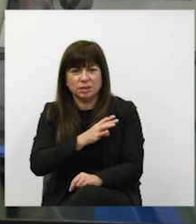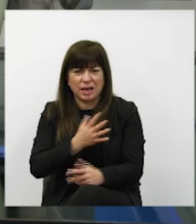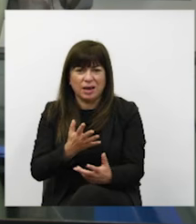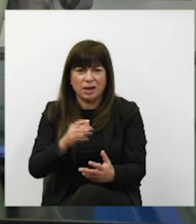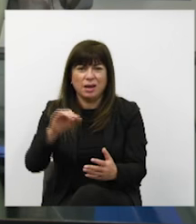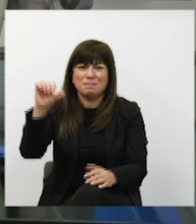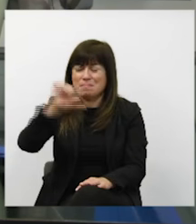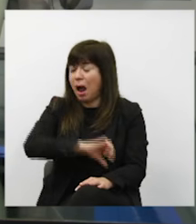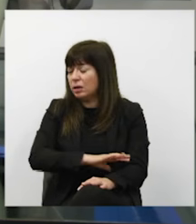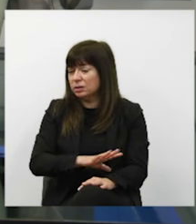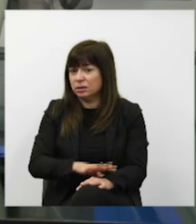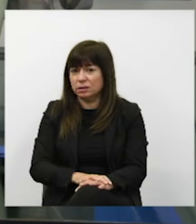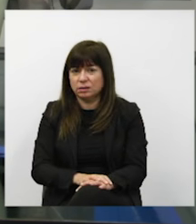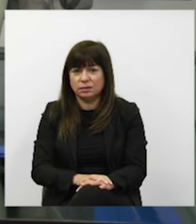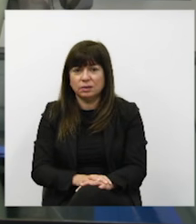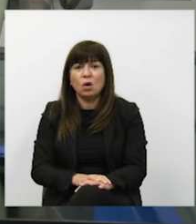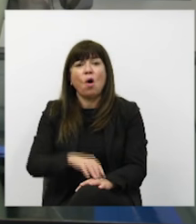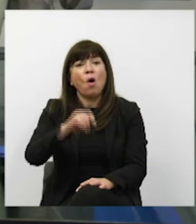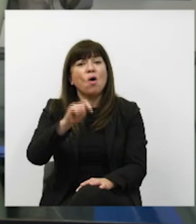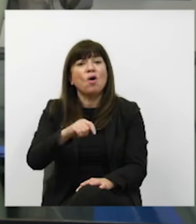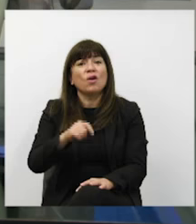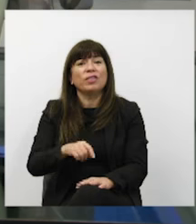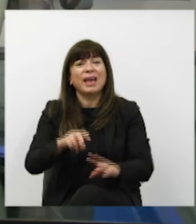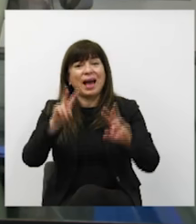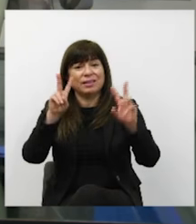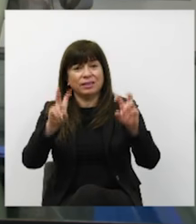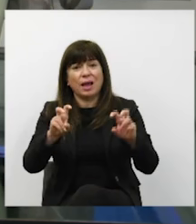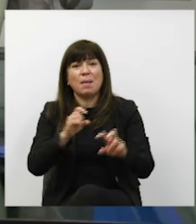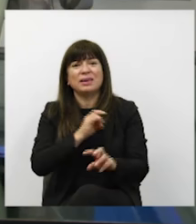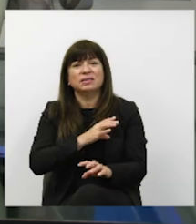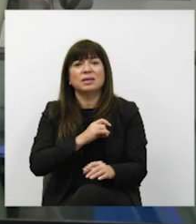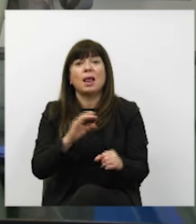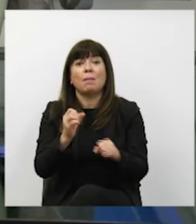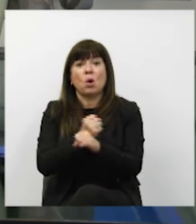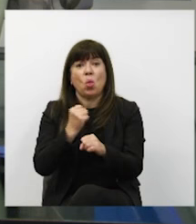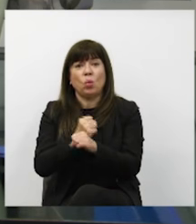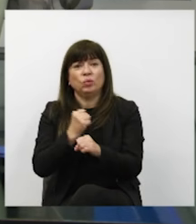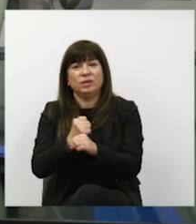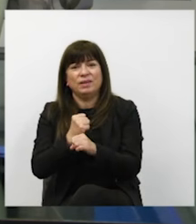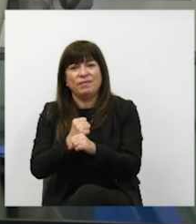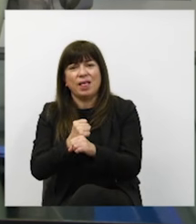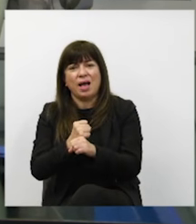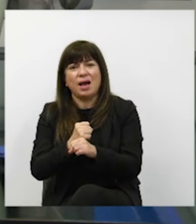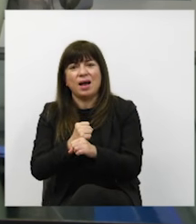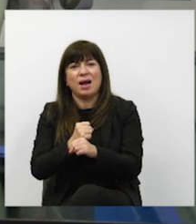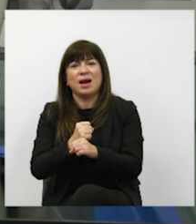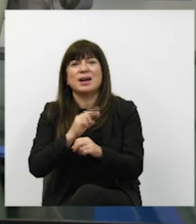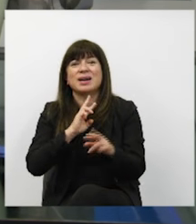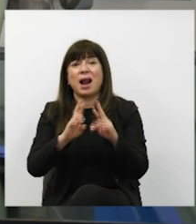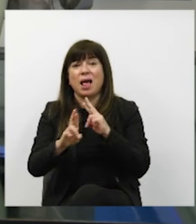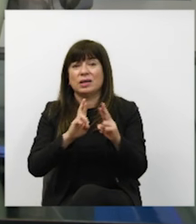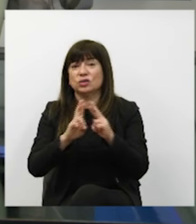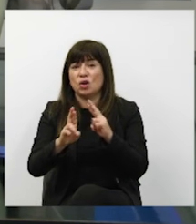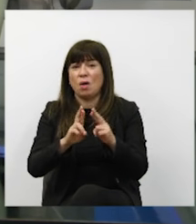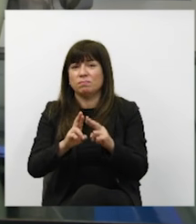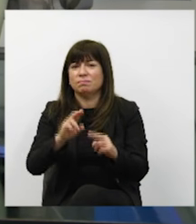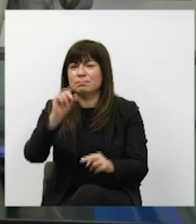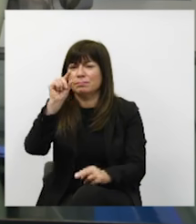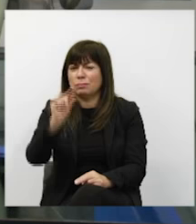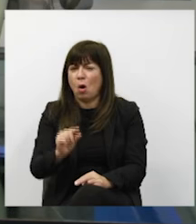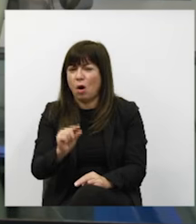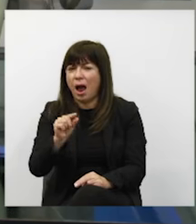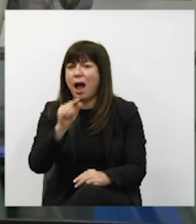pésimas. El tema hoy día de la productividad, creo yo, tiene poco que ver, no cero, pero poco que